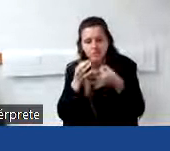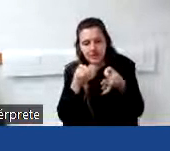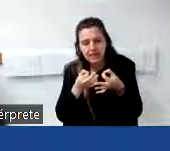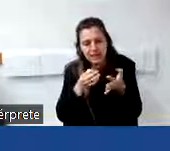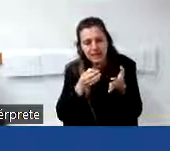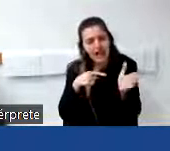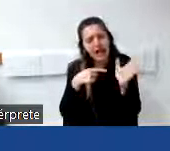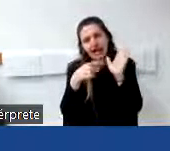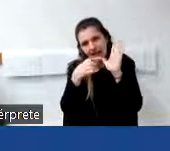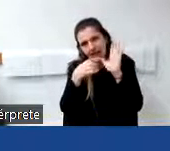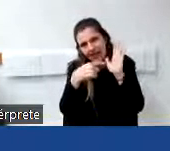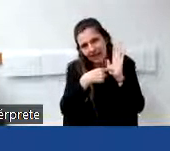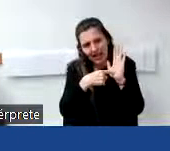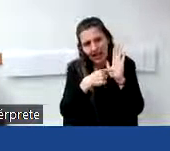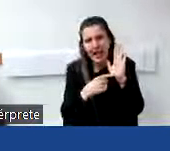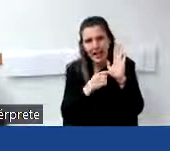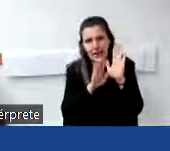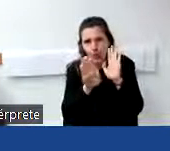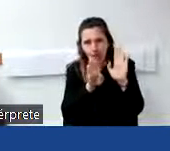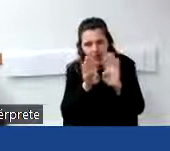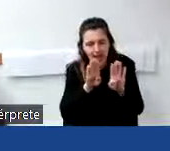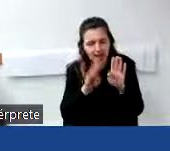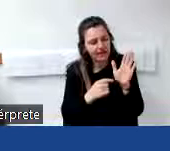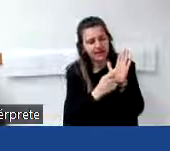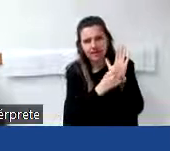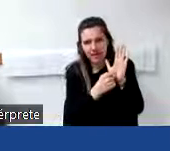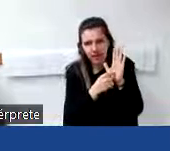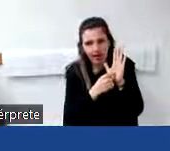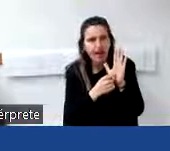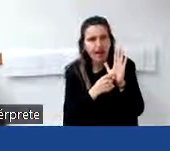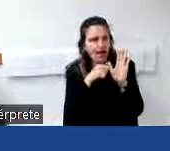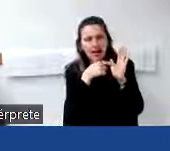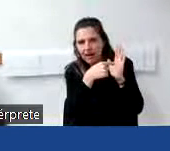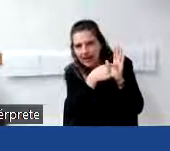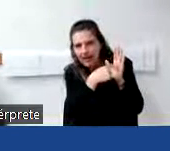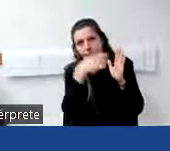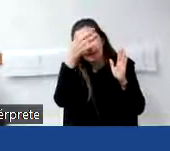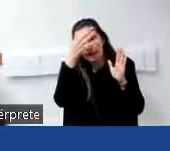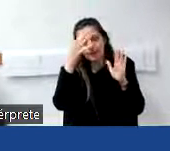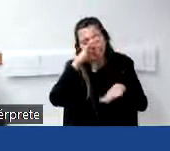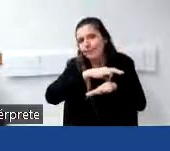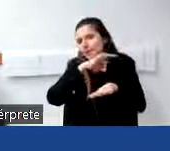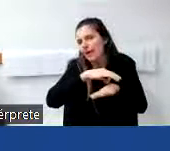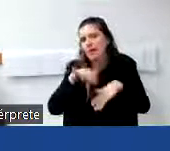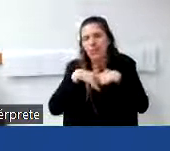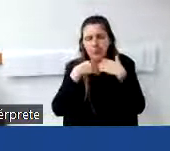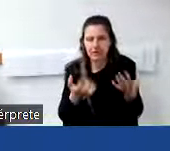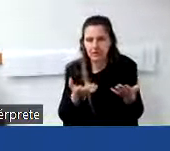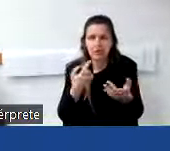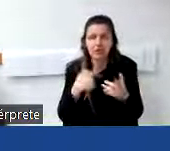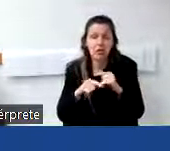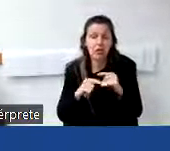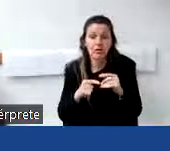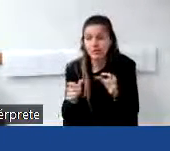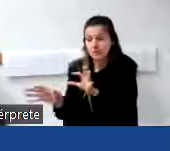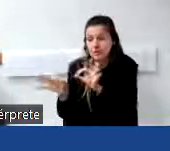la persona con la mano y con el tacto, puede orientarse y eso lo ayuda que al momento de llegar la persona